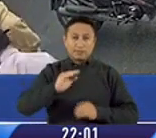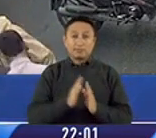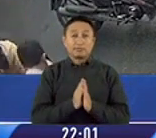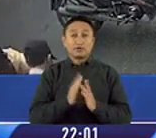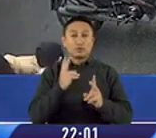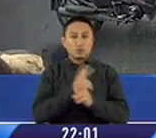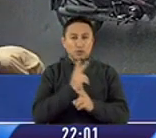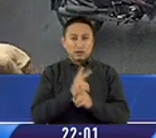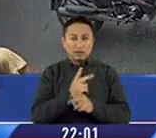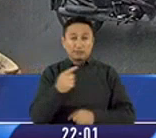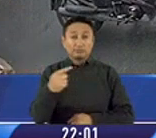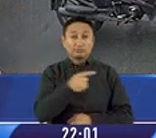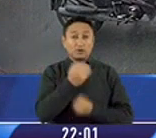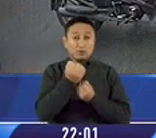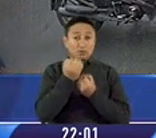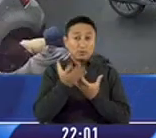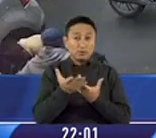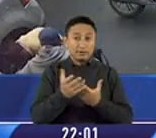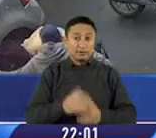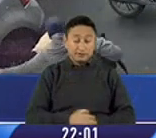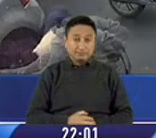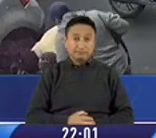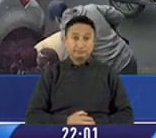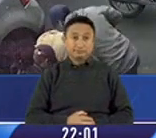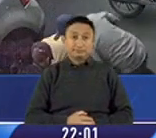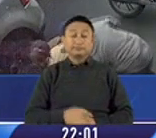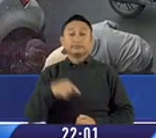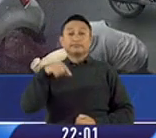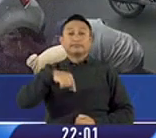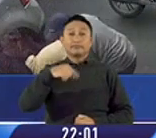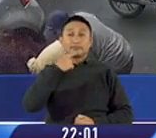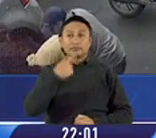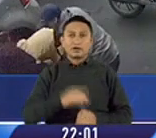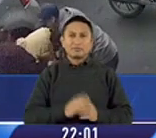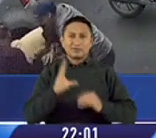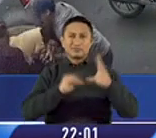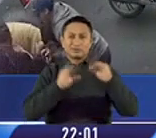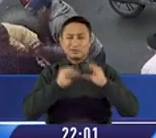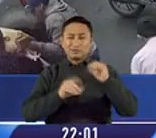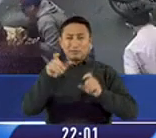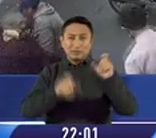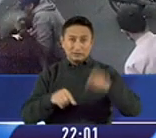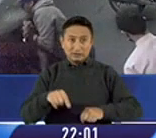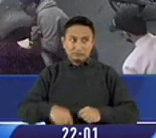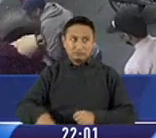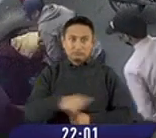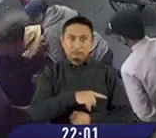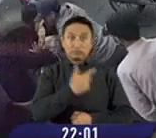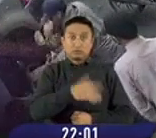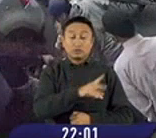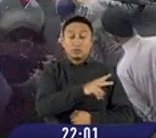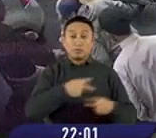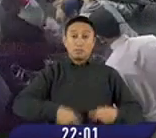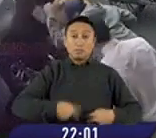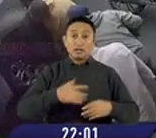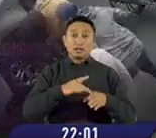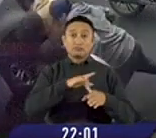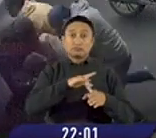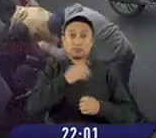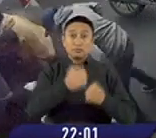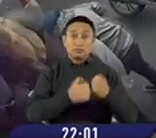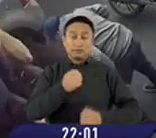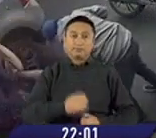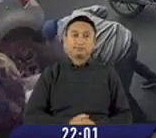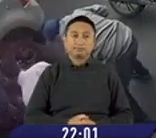prudencia con el manejo de información, pues los rumores y comentarios desatinados podrían entorpecer su labor.